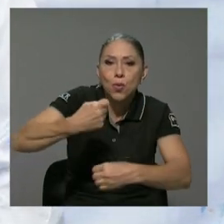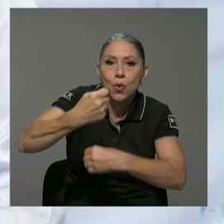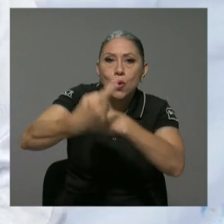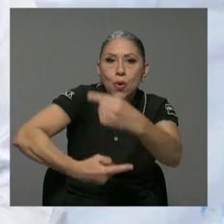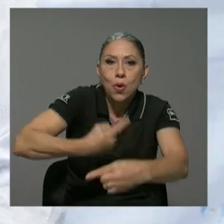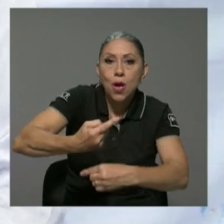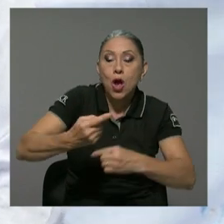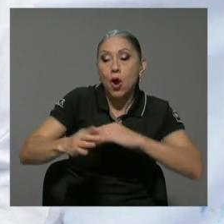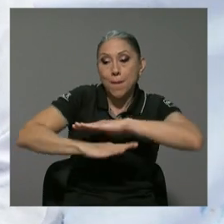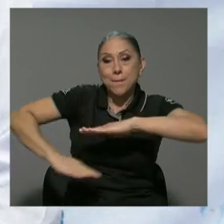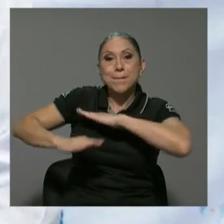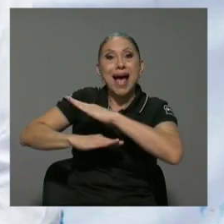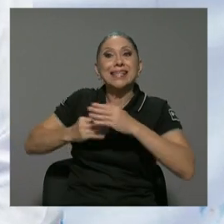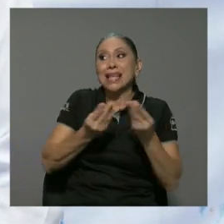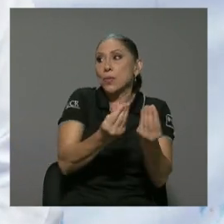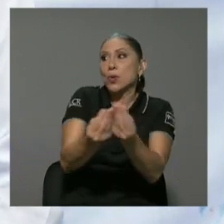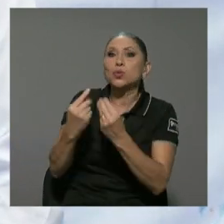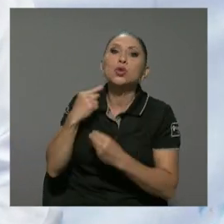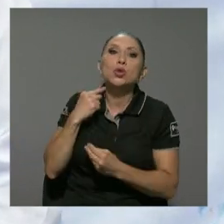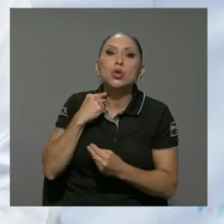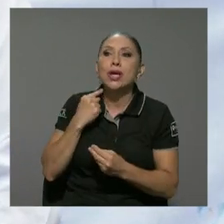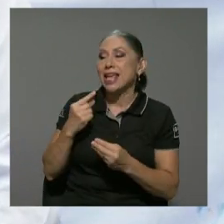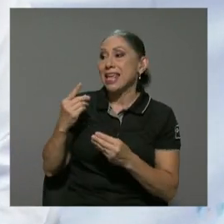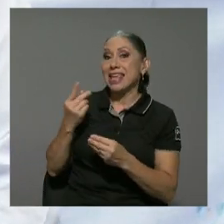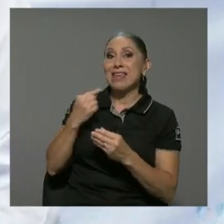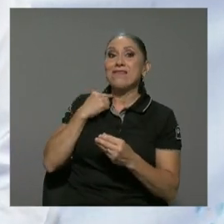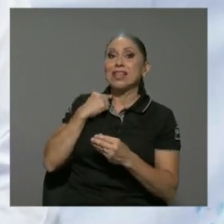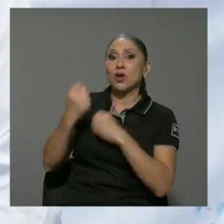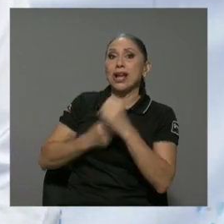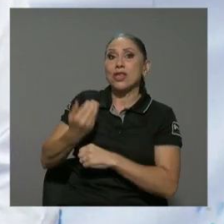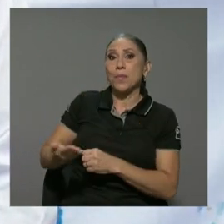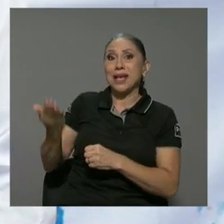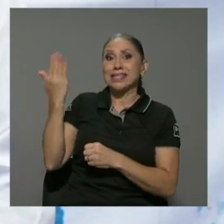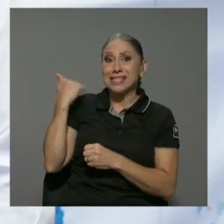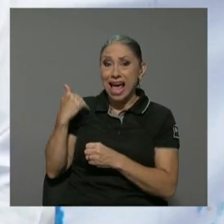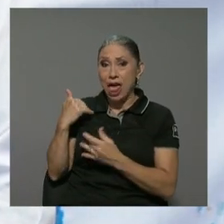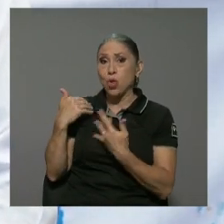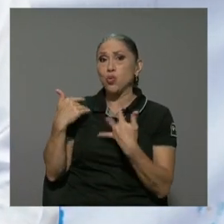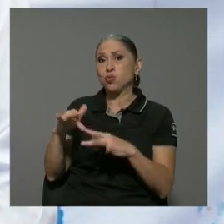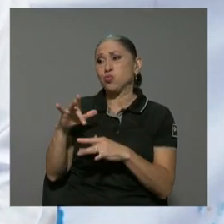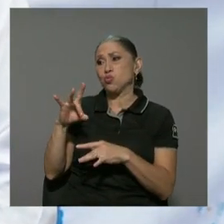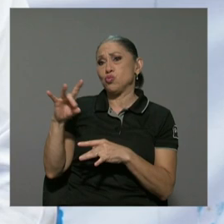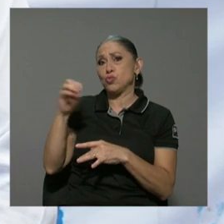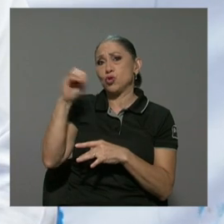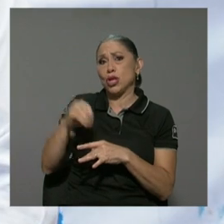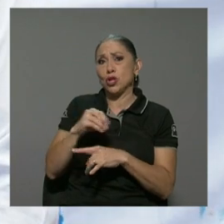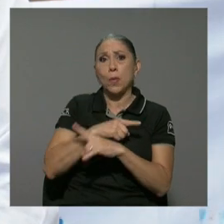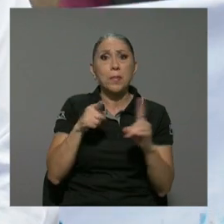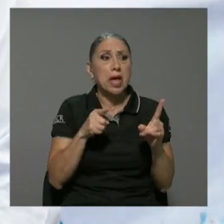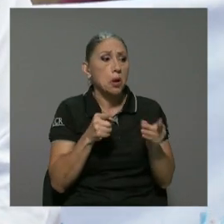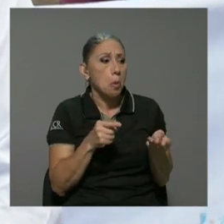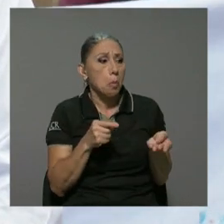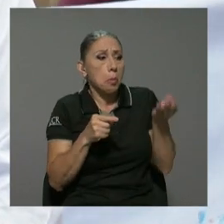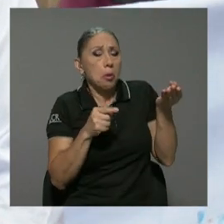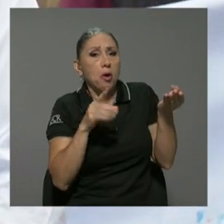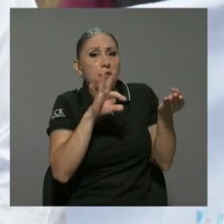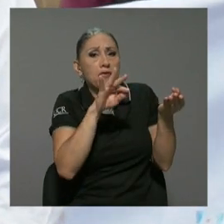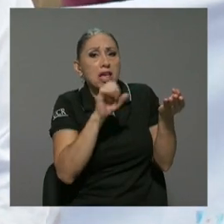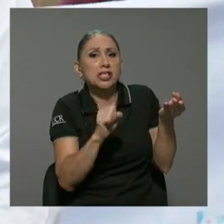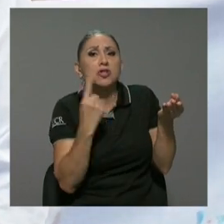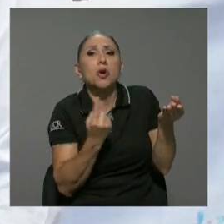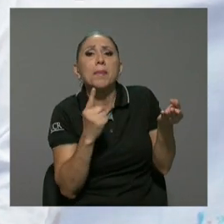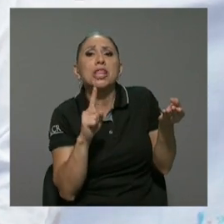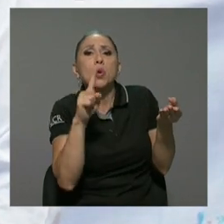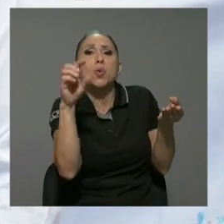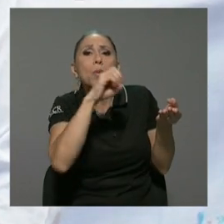pasado cerró en un 7.88%, el ajuste del FED fue apenas de un 1%, de manera que este otro 1%